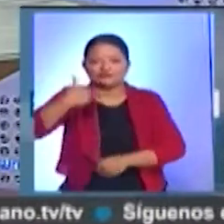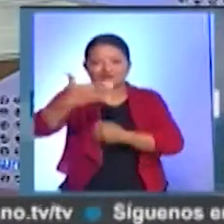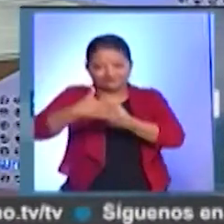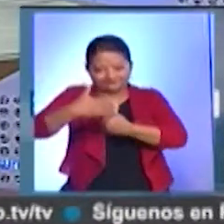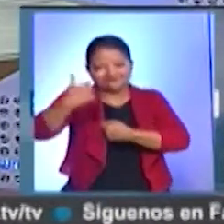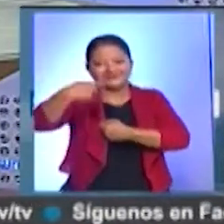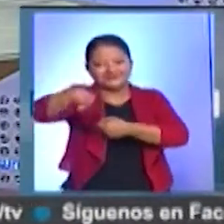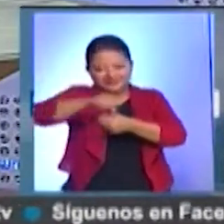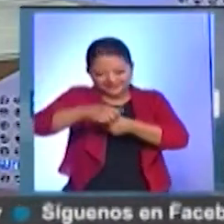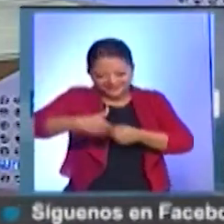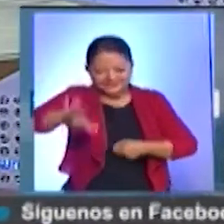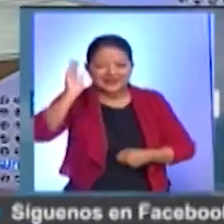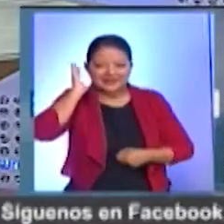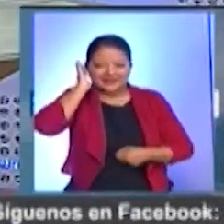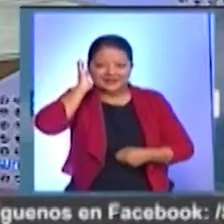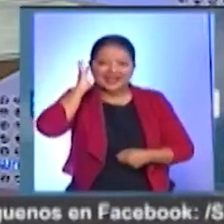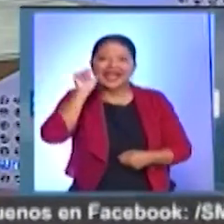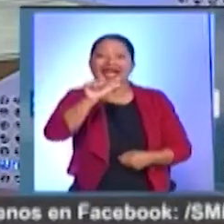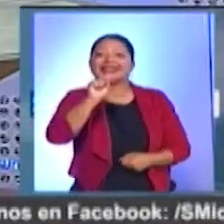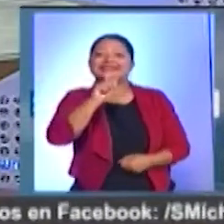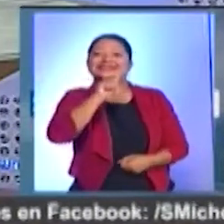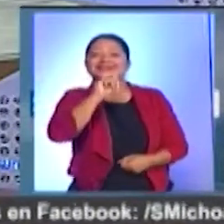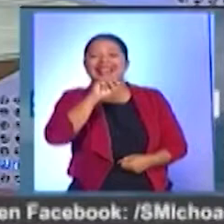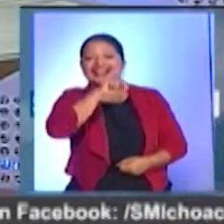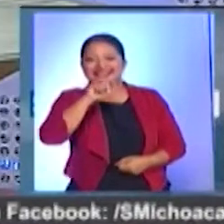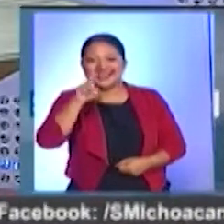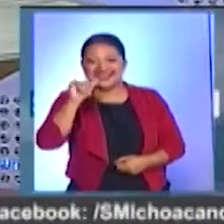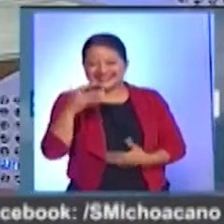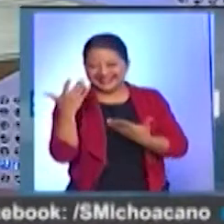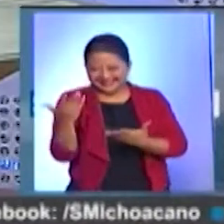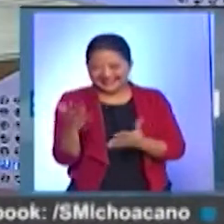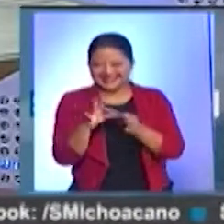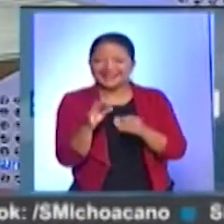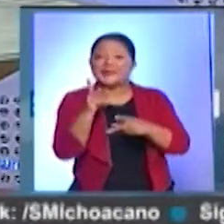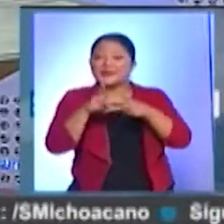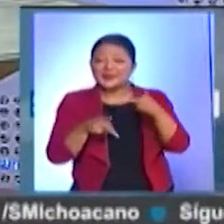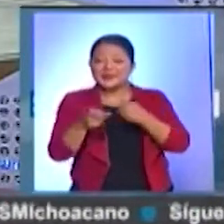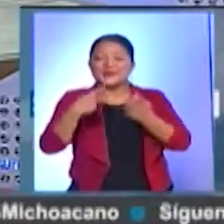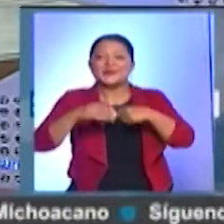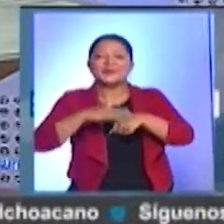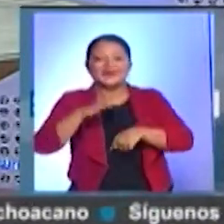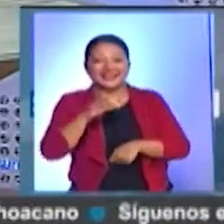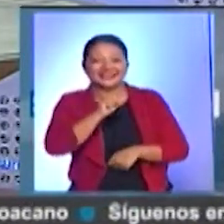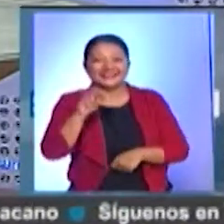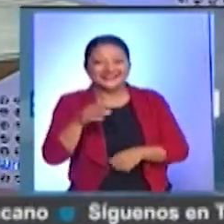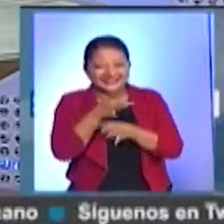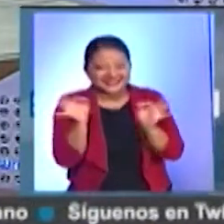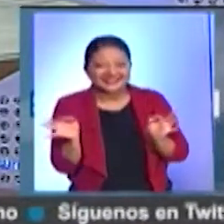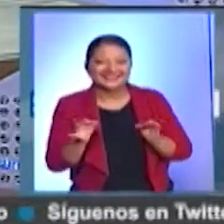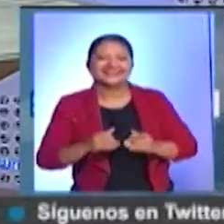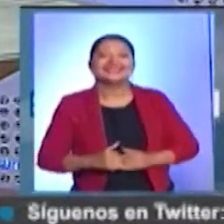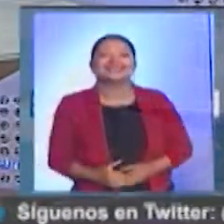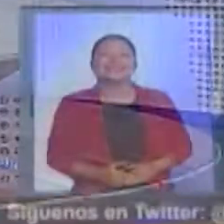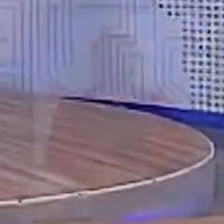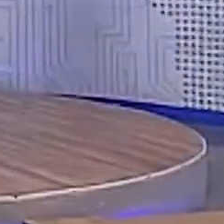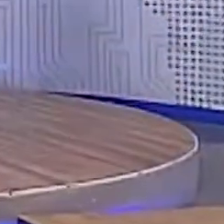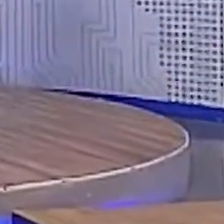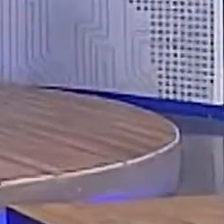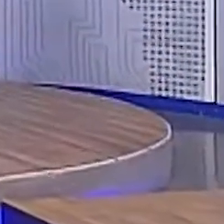vacuna de astrazéneca como nos decía rafael silva vamos a una pausa y volvemos con más esto es sn noticias